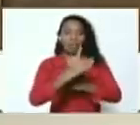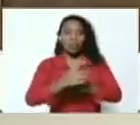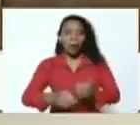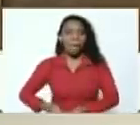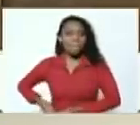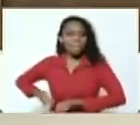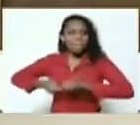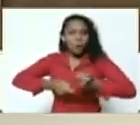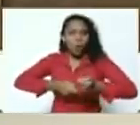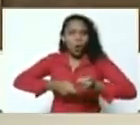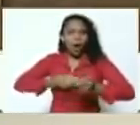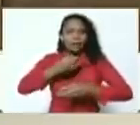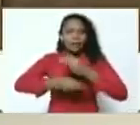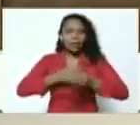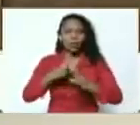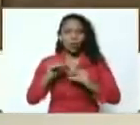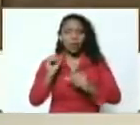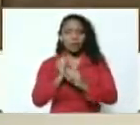lanza, Zabarce Pavón.